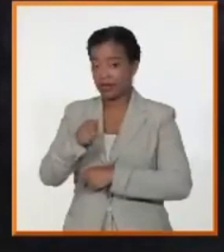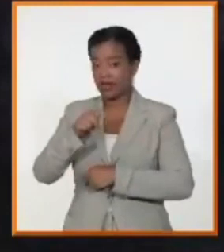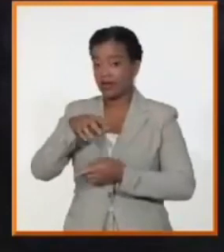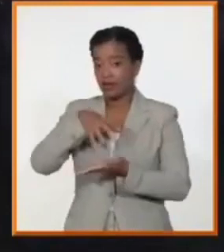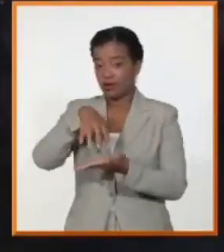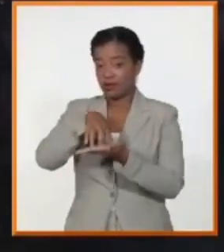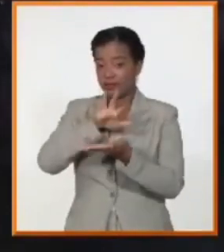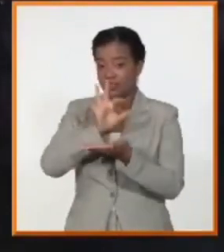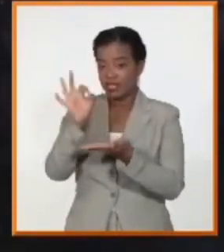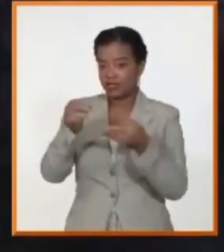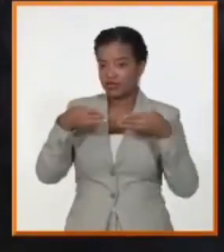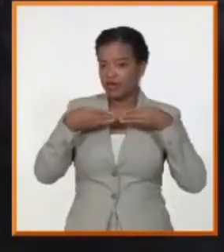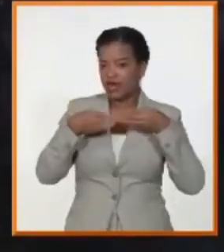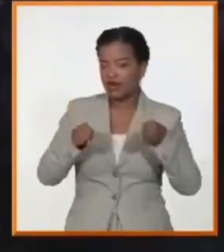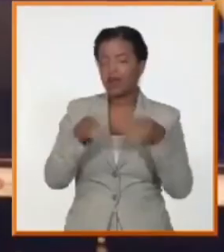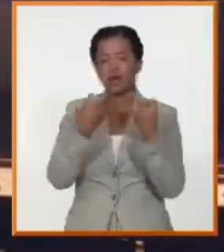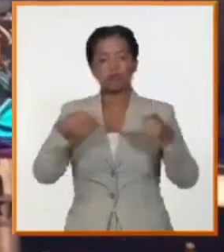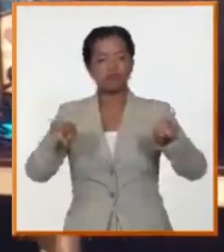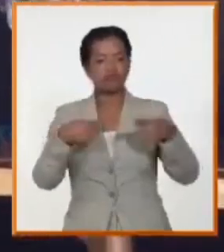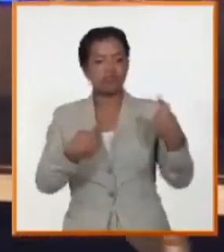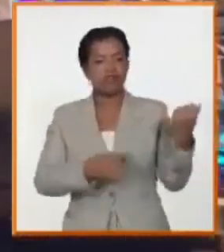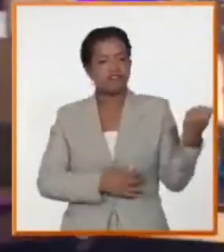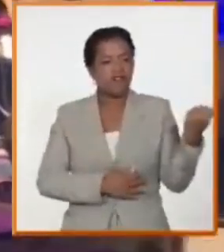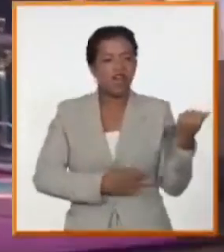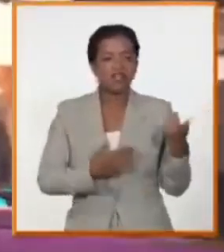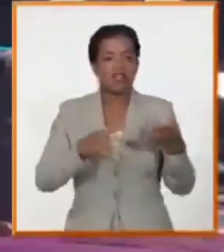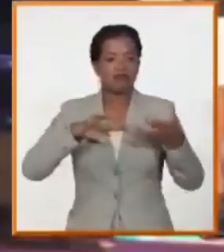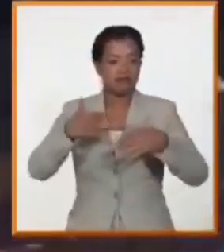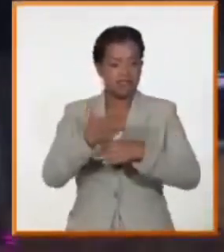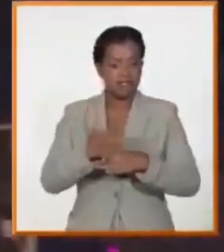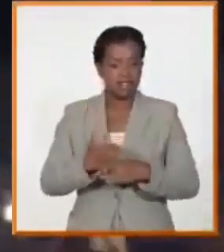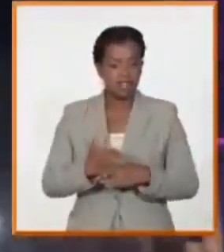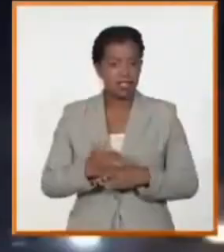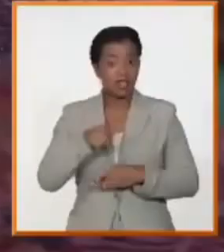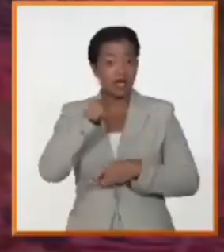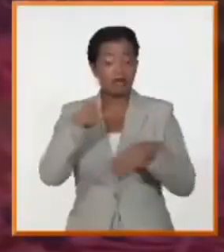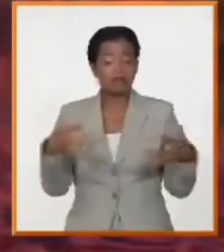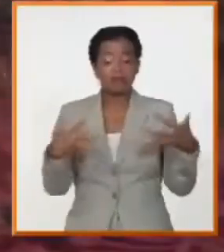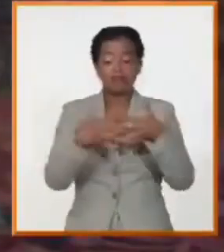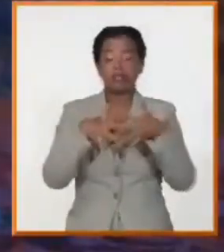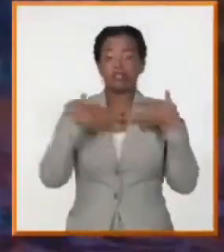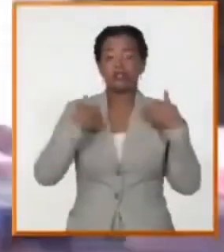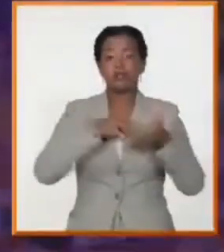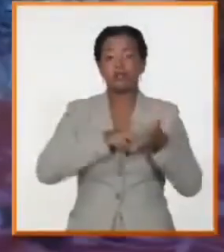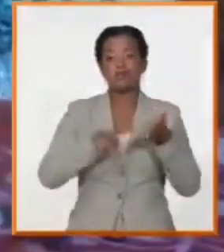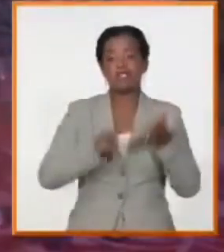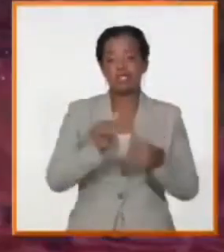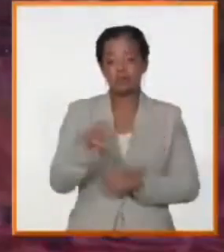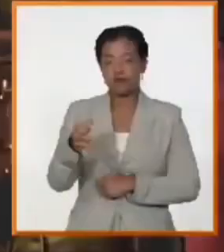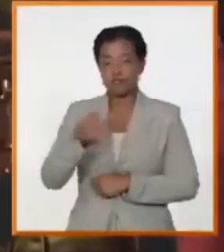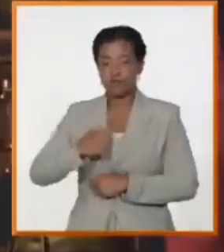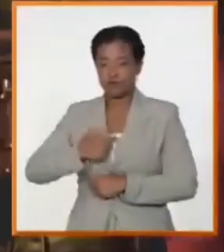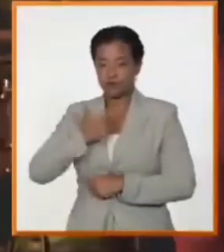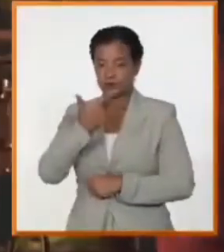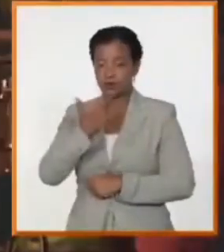el público con música popular bailable y de otros géneros, en estrecha alianza entre las direcciones provinciales y municipales de cultura,